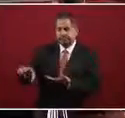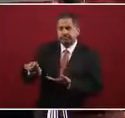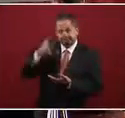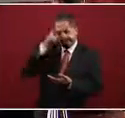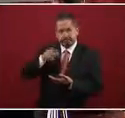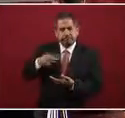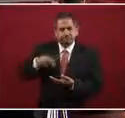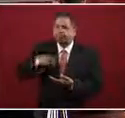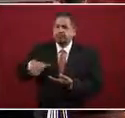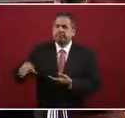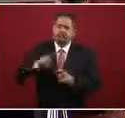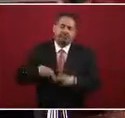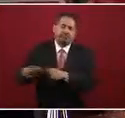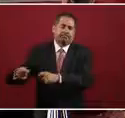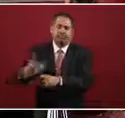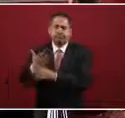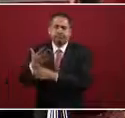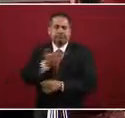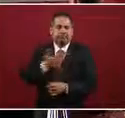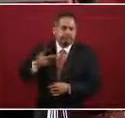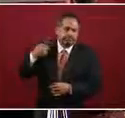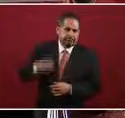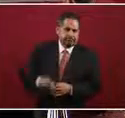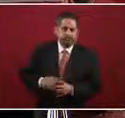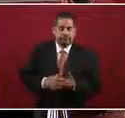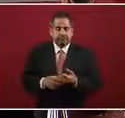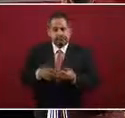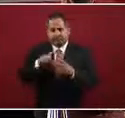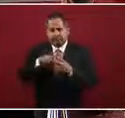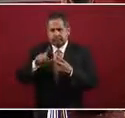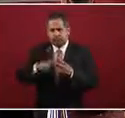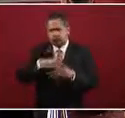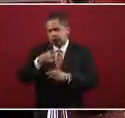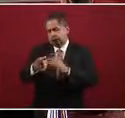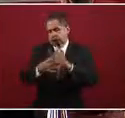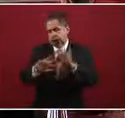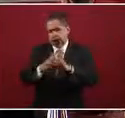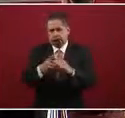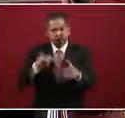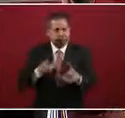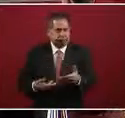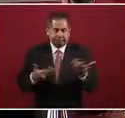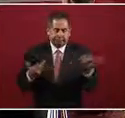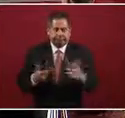presidente. Entonces, ese sería la segunda parte del comentario de un servidor.